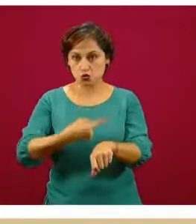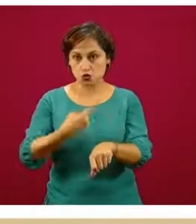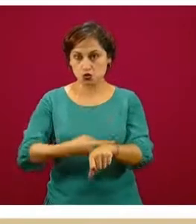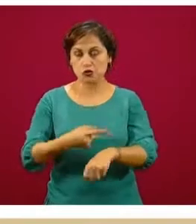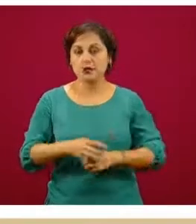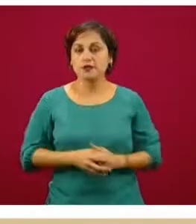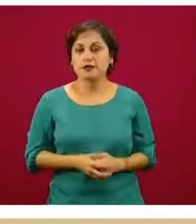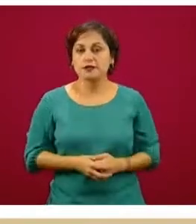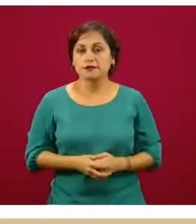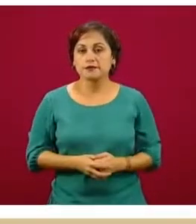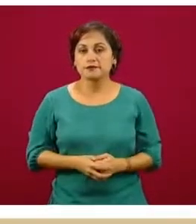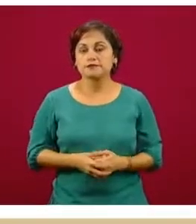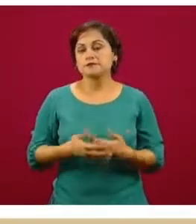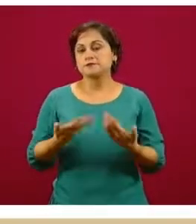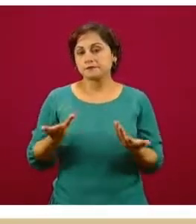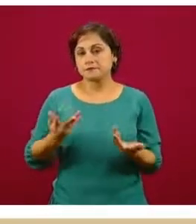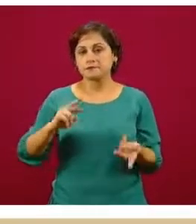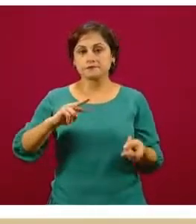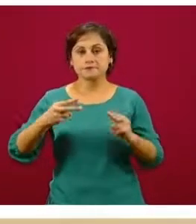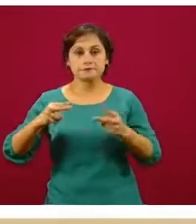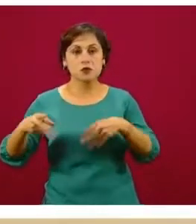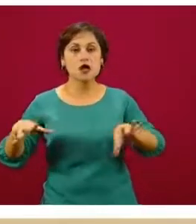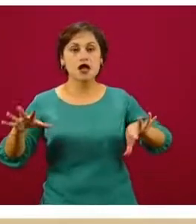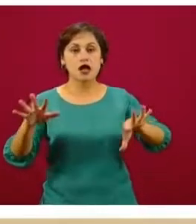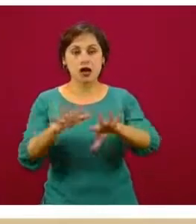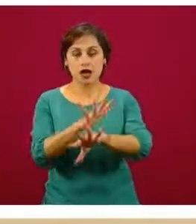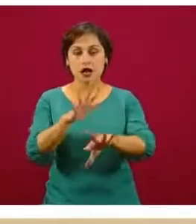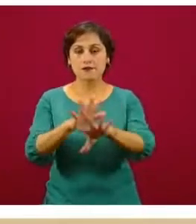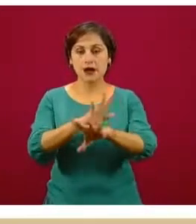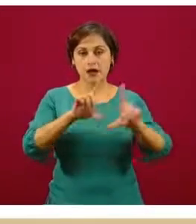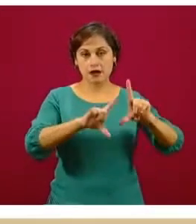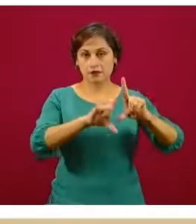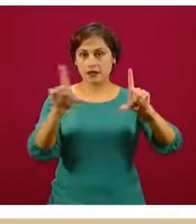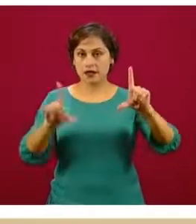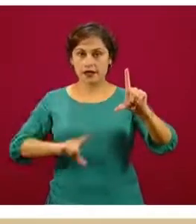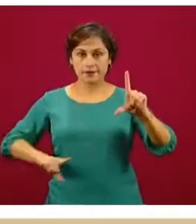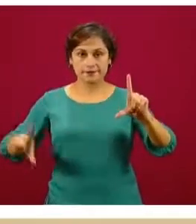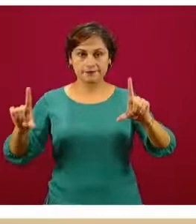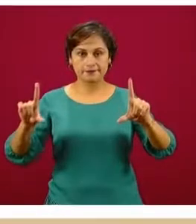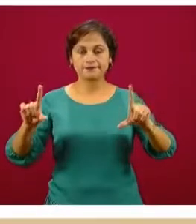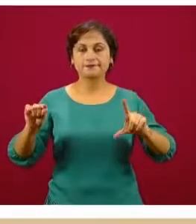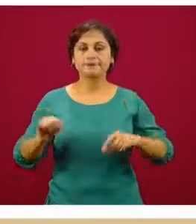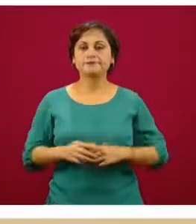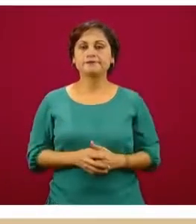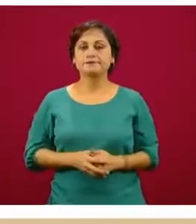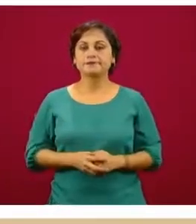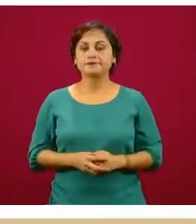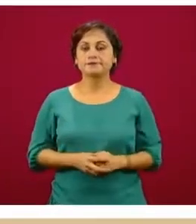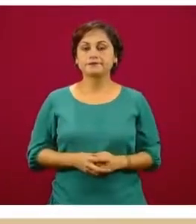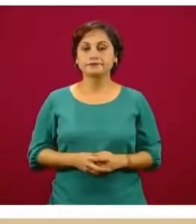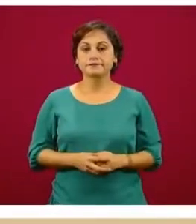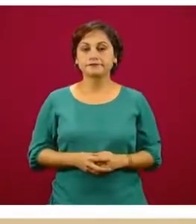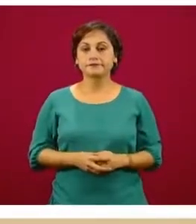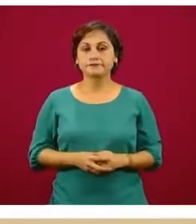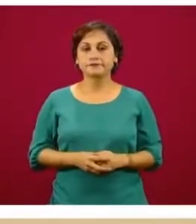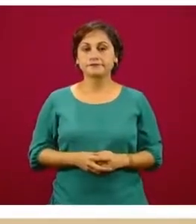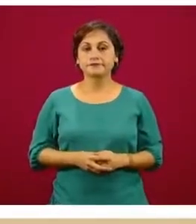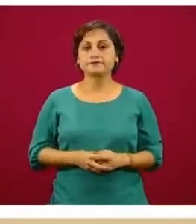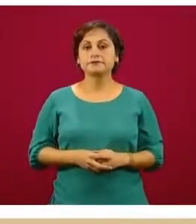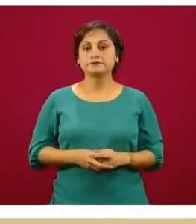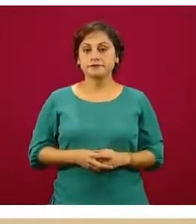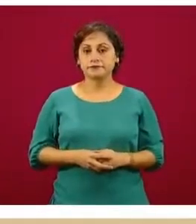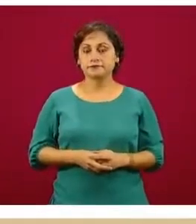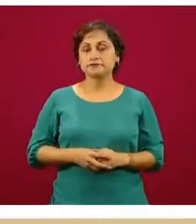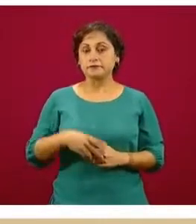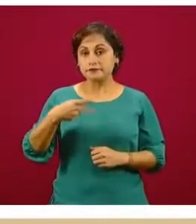y desde luego empiezan a transitar por las distintas categorías con menores casos. Pero en el siguiente mapa que vemos